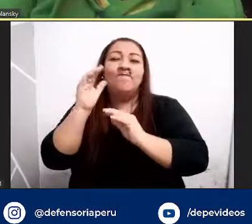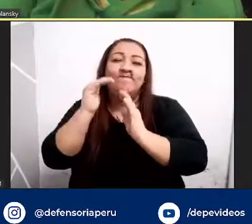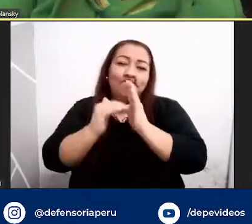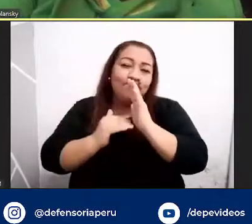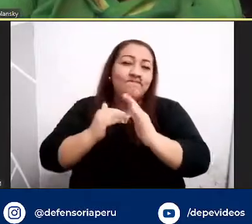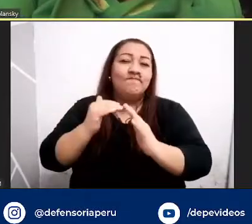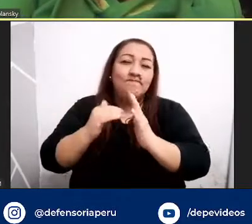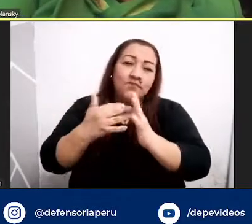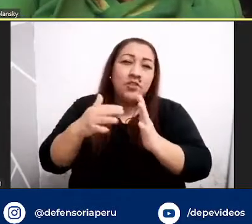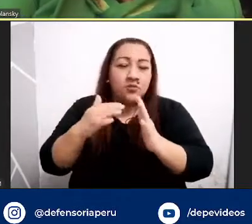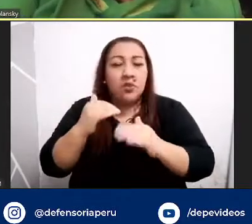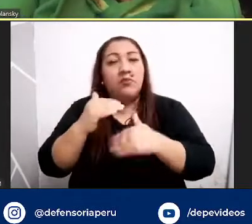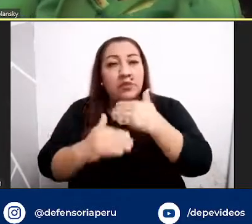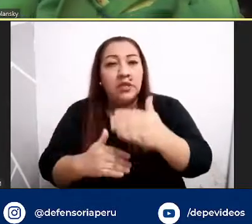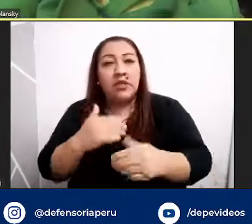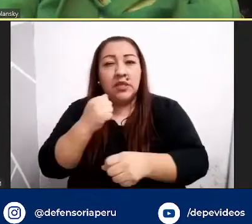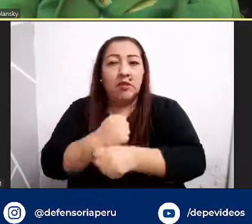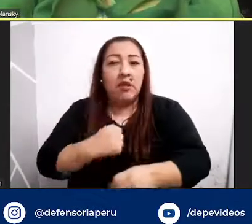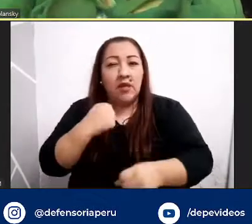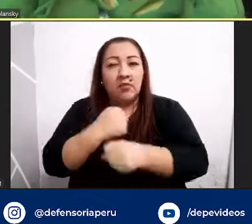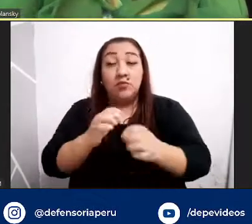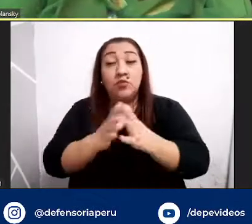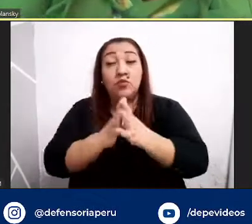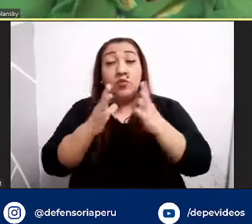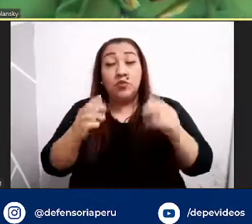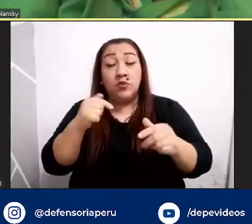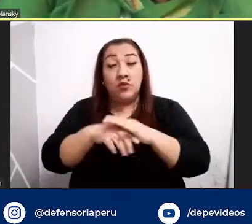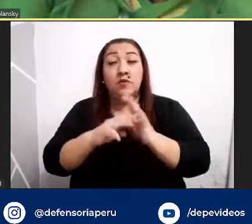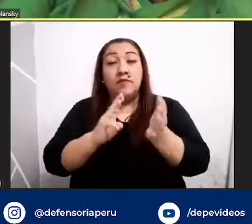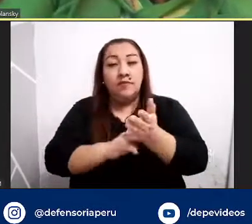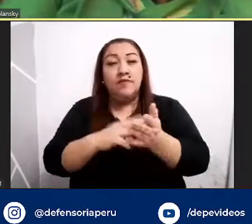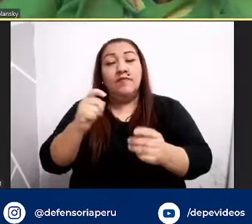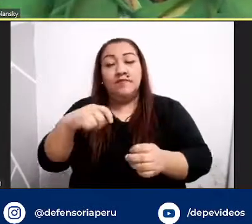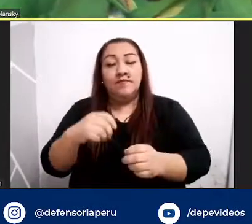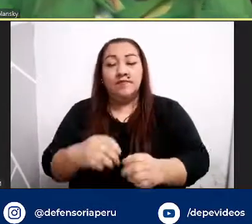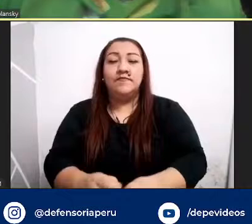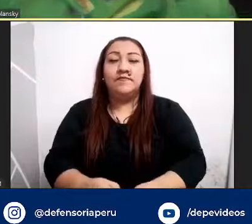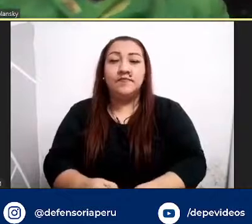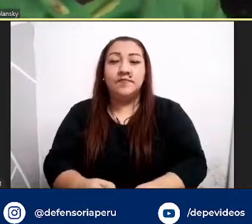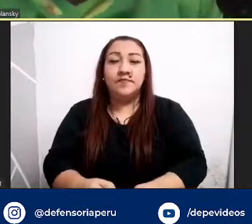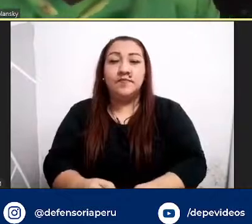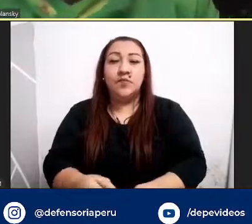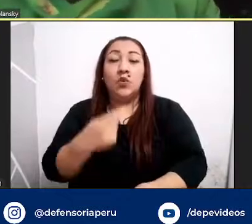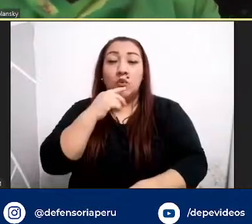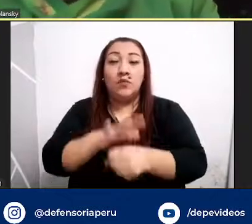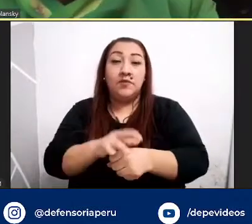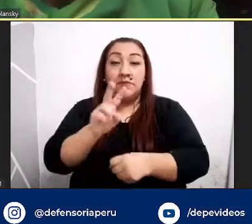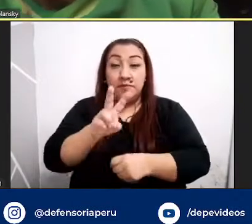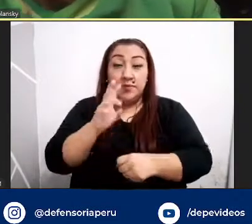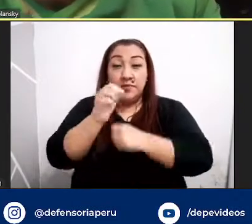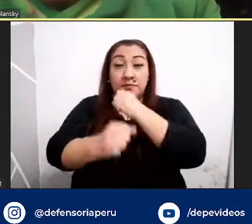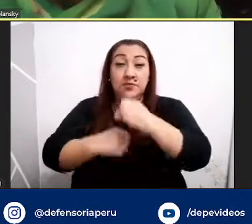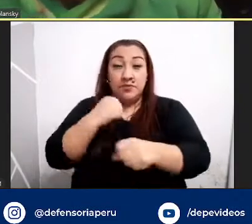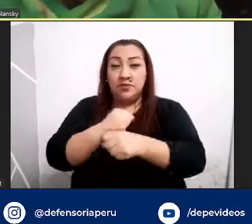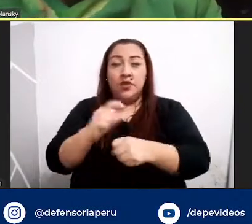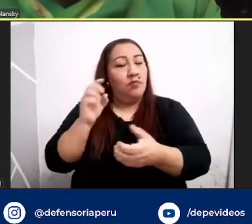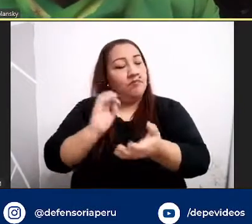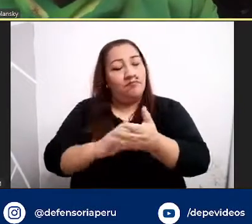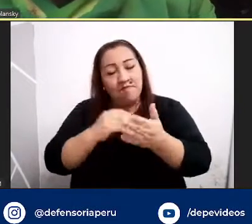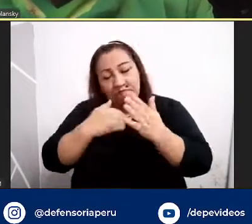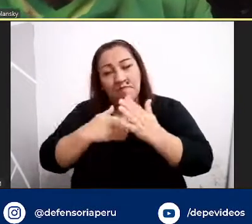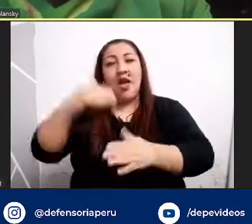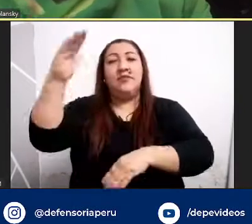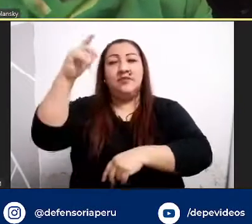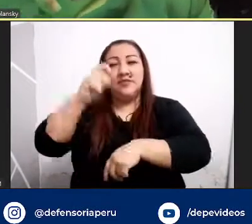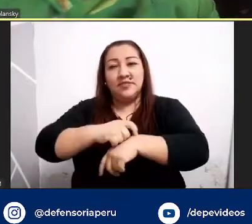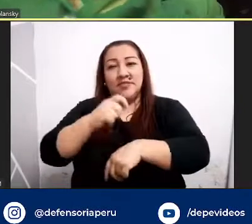que tienen ustedes por delante y que necesitan no solamente cumplir 25 años, sino muchísimos más, yo diría